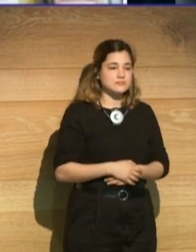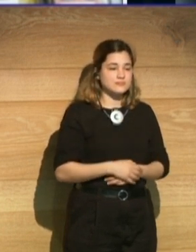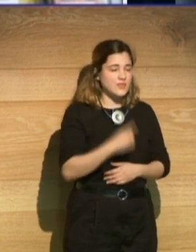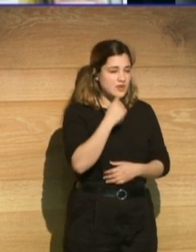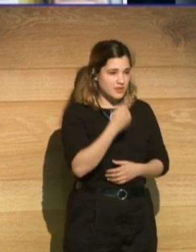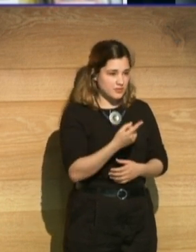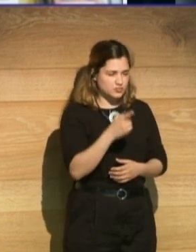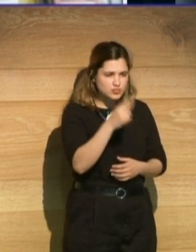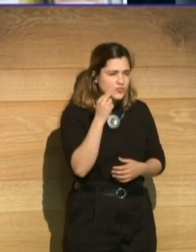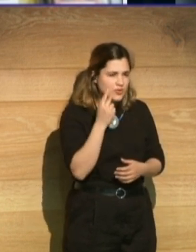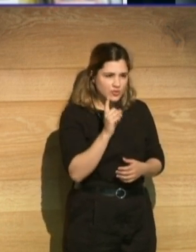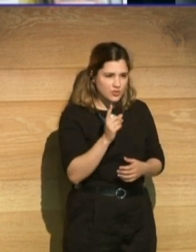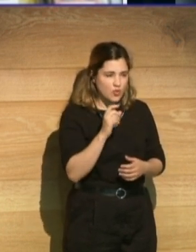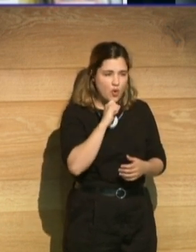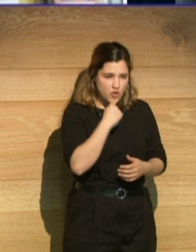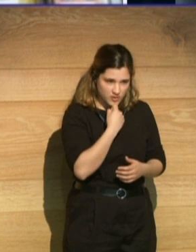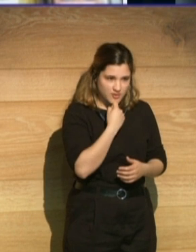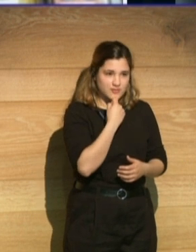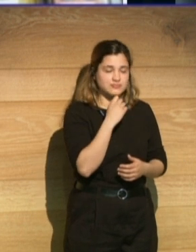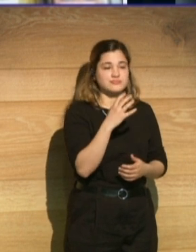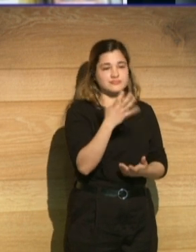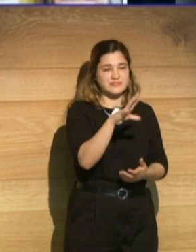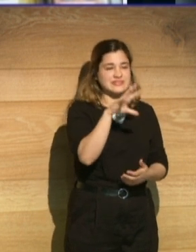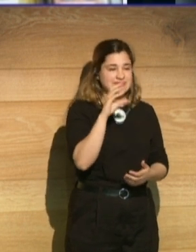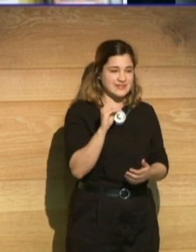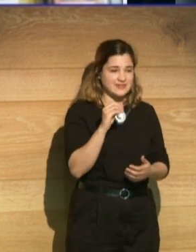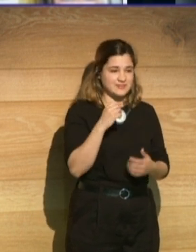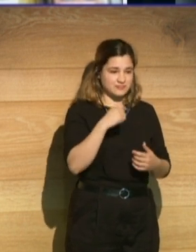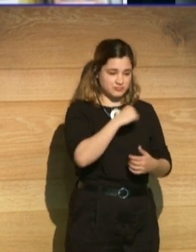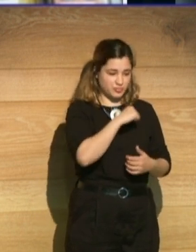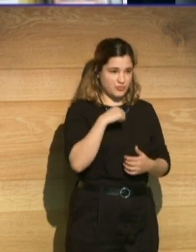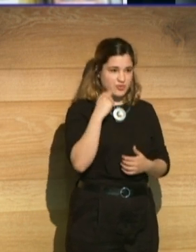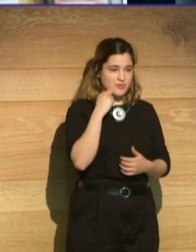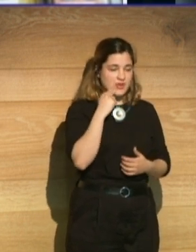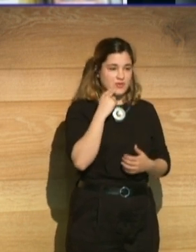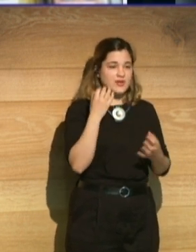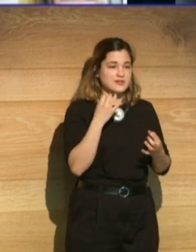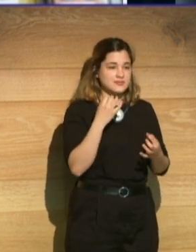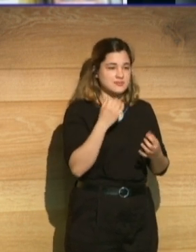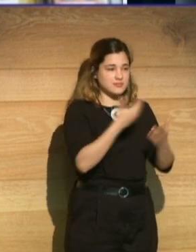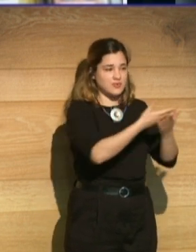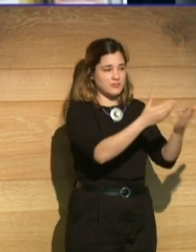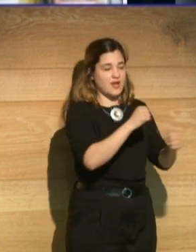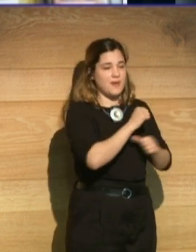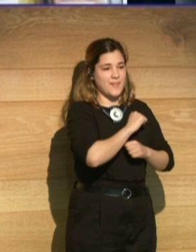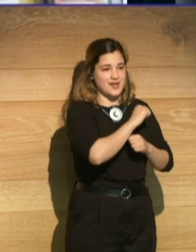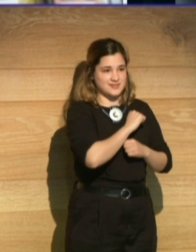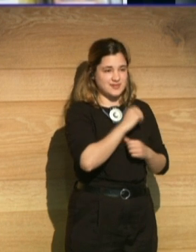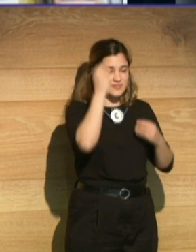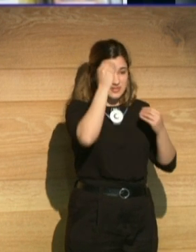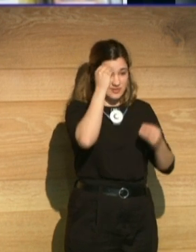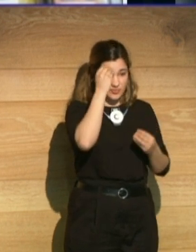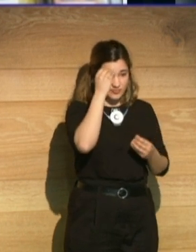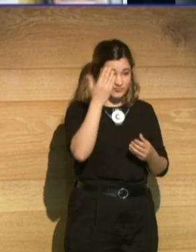no tengas miedo, odia, y entender que el miedo de uno es la esperanza de los demás. Pensemos en las crónicas